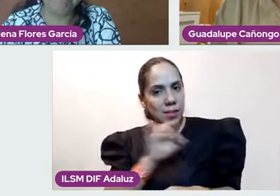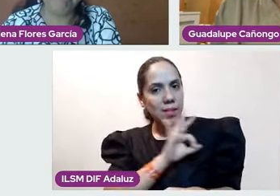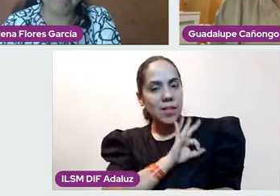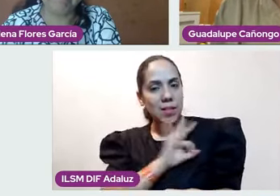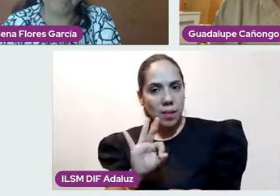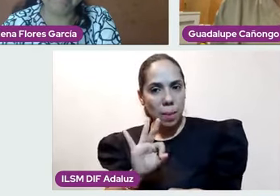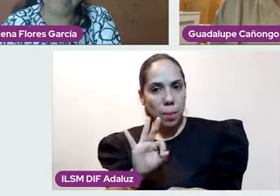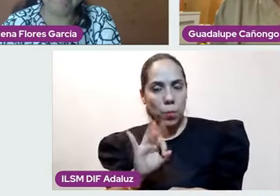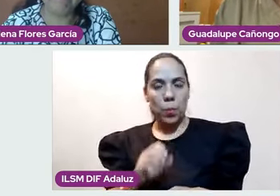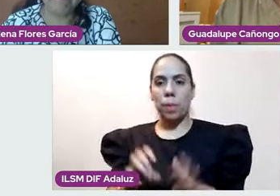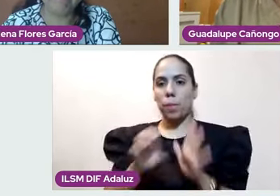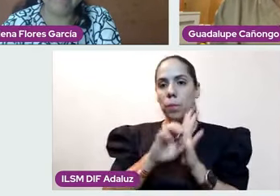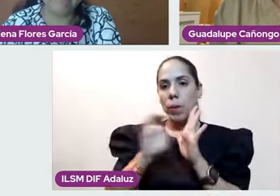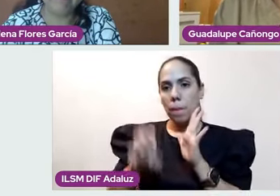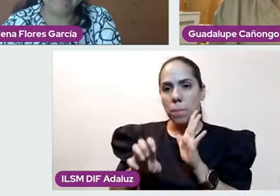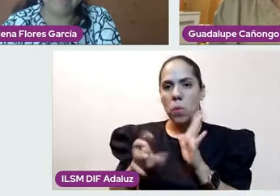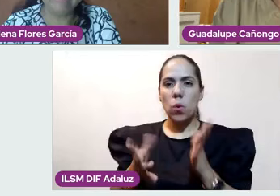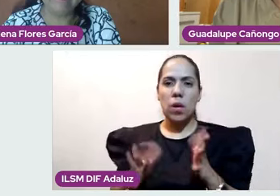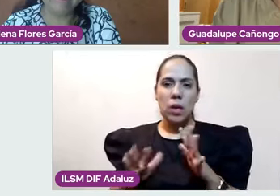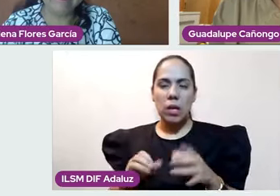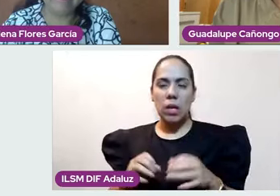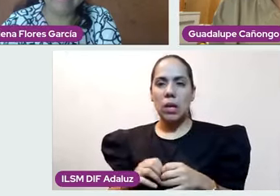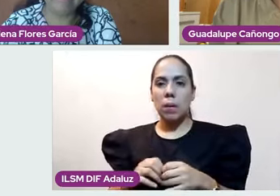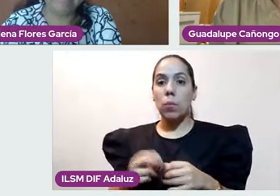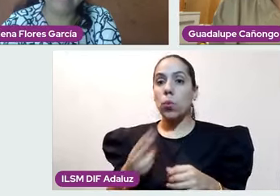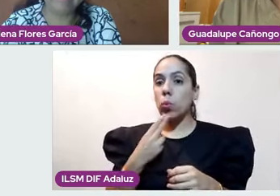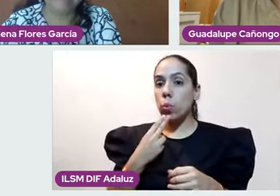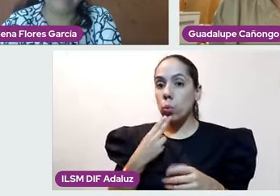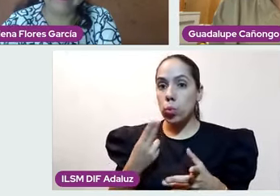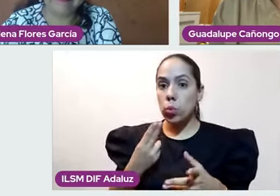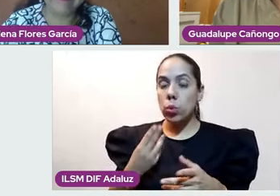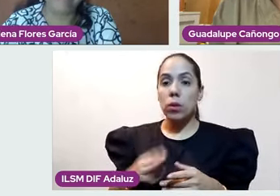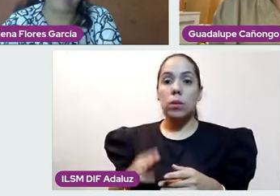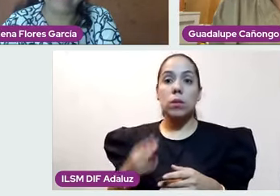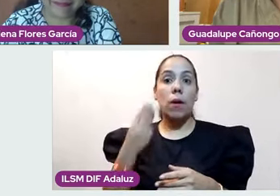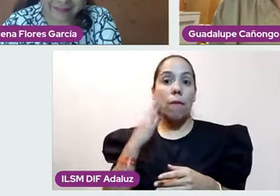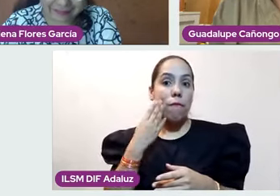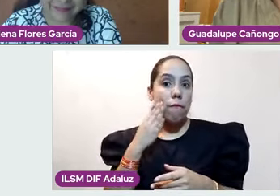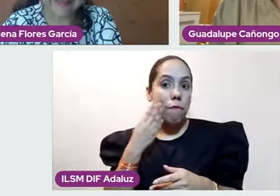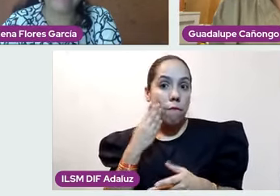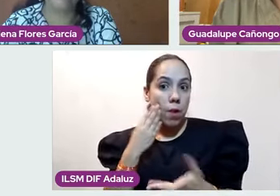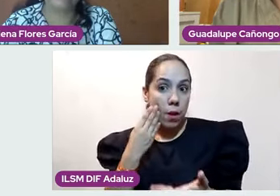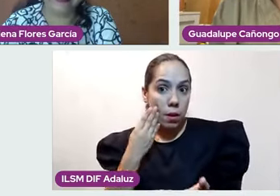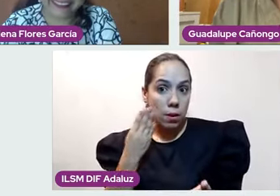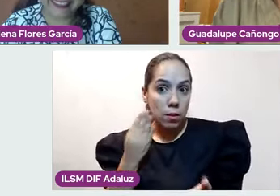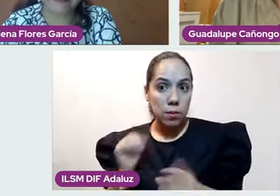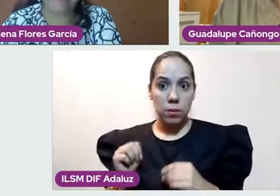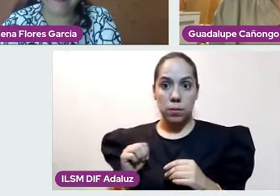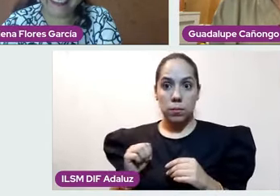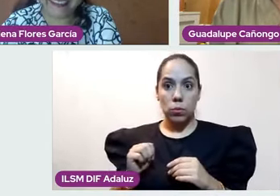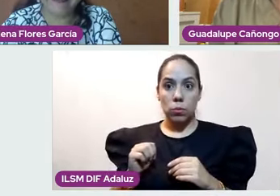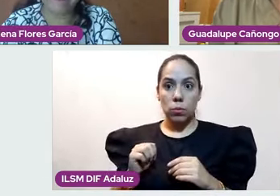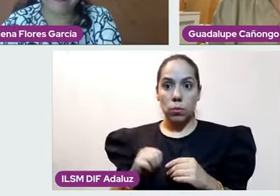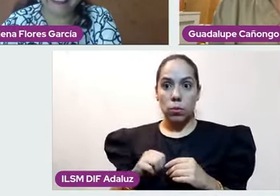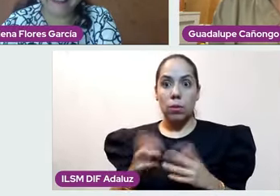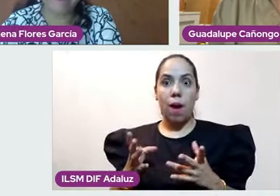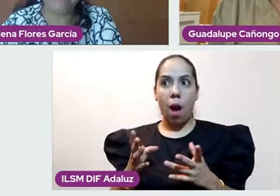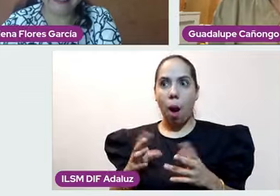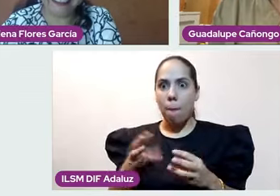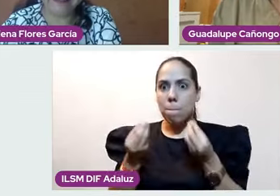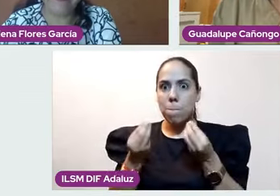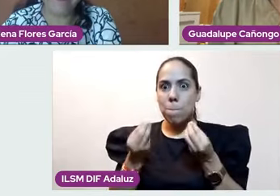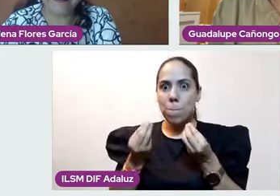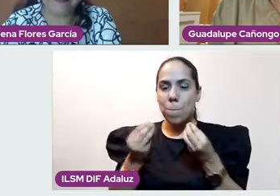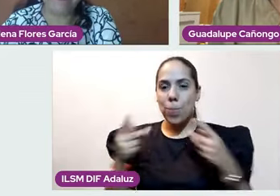social, es decir, ¿cuántas personas no hemos reencontrado, por ejemplo, con el uso de Facebook? ¿No? O sea que aquí puedo encontrar